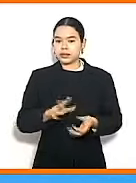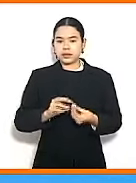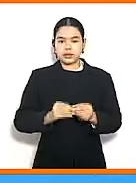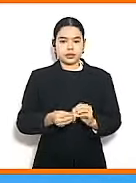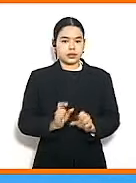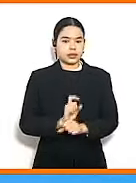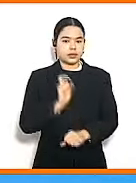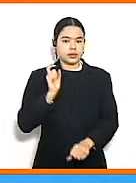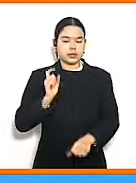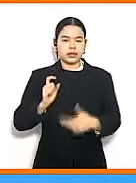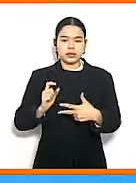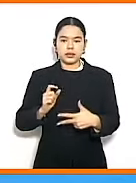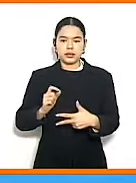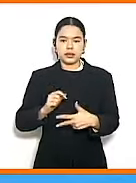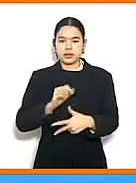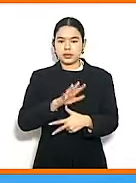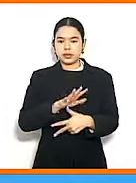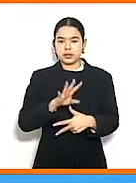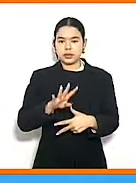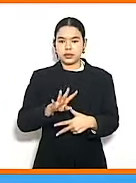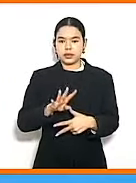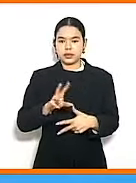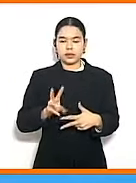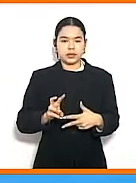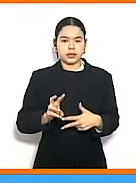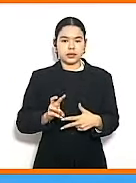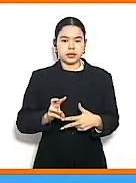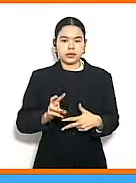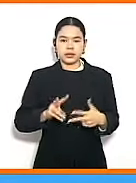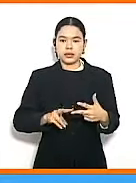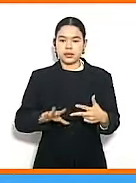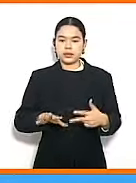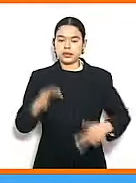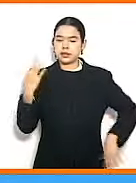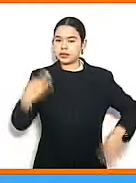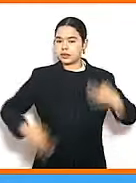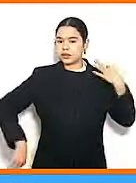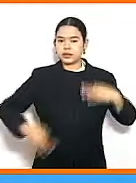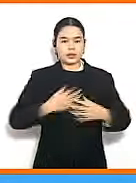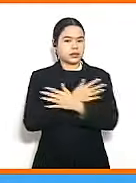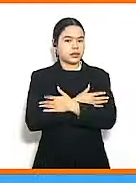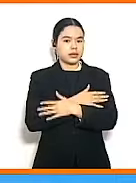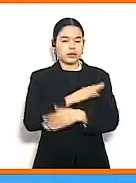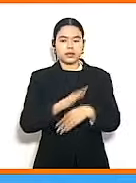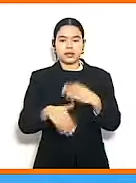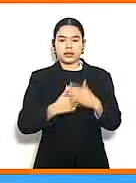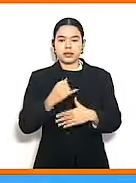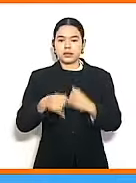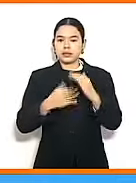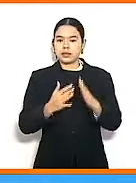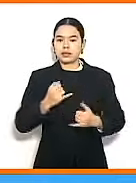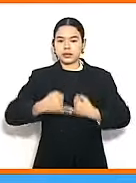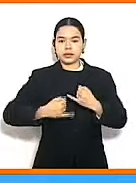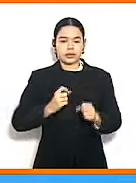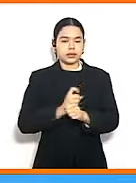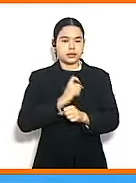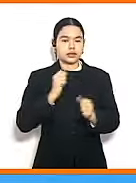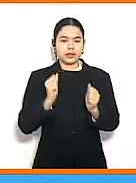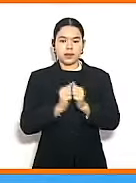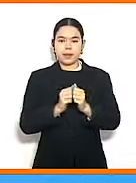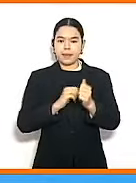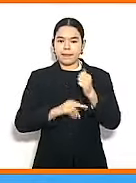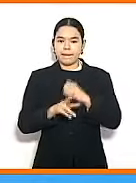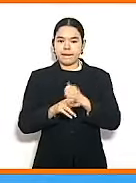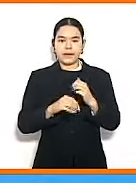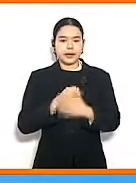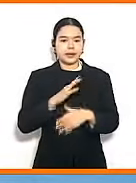los números ganadores. 54, 16, 25. Muchas felicidades a todos los que pegaron y ganaron con Pega